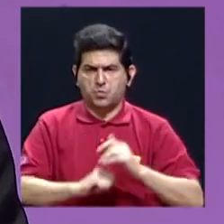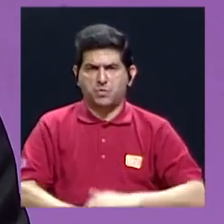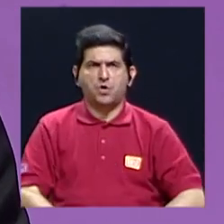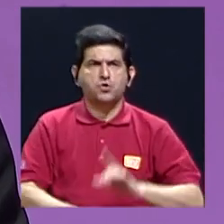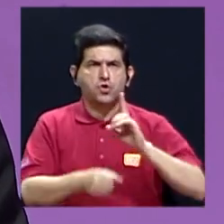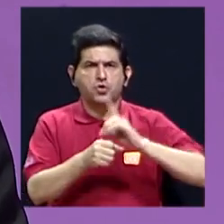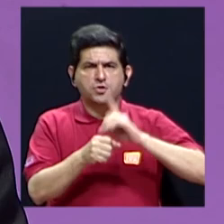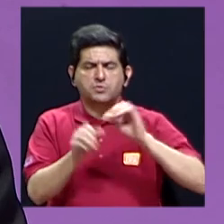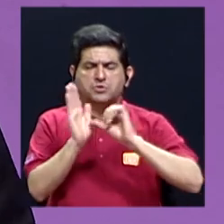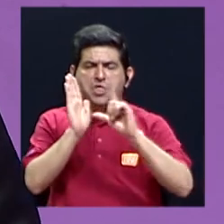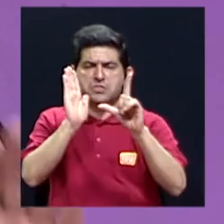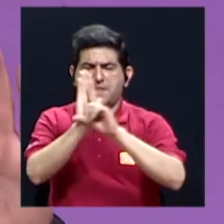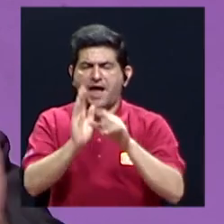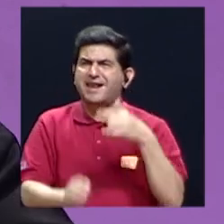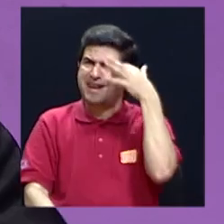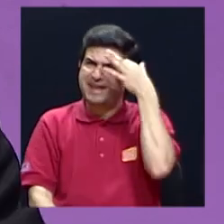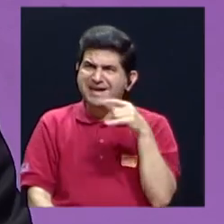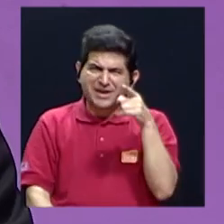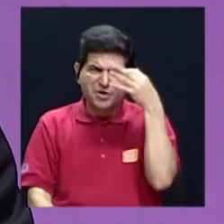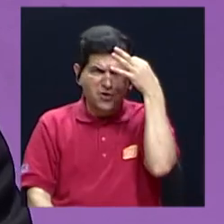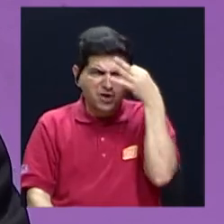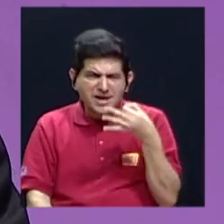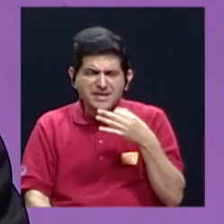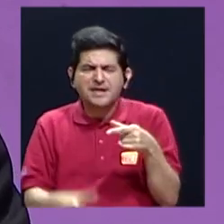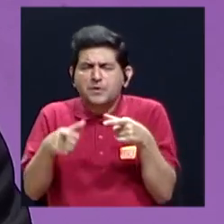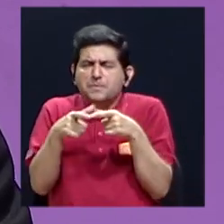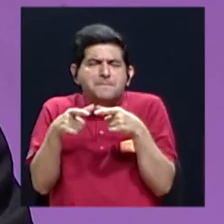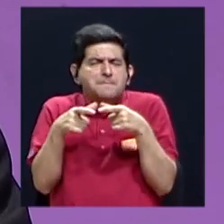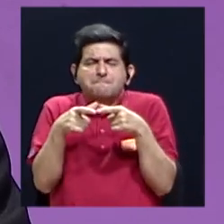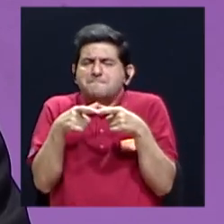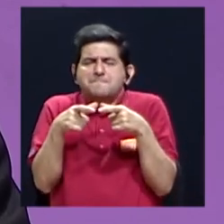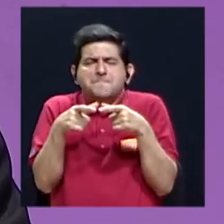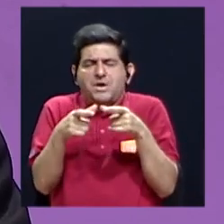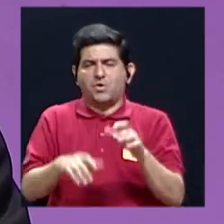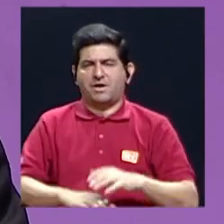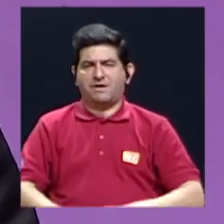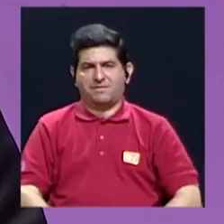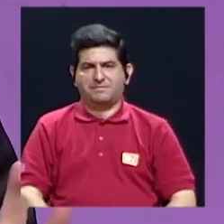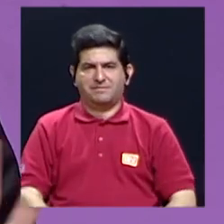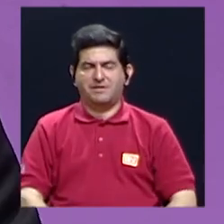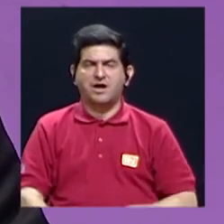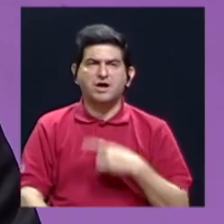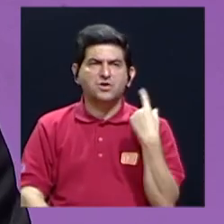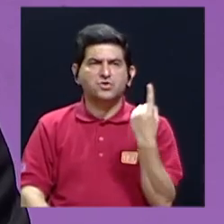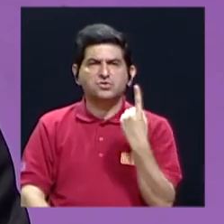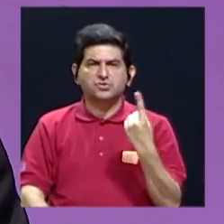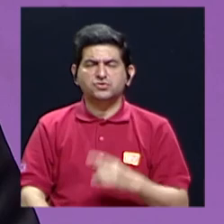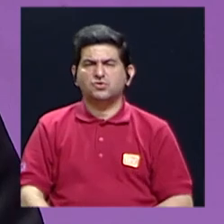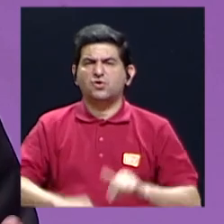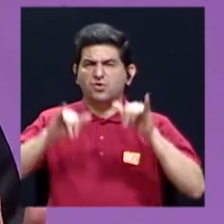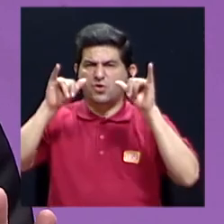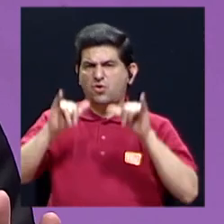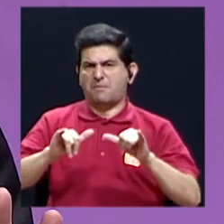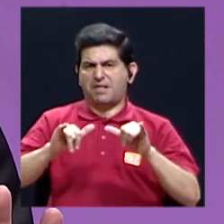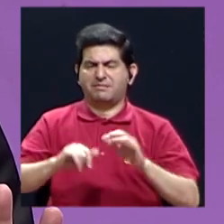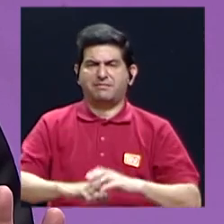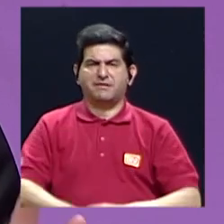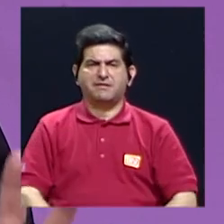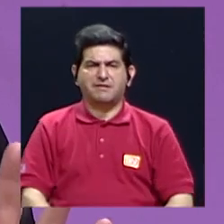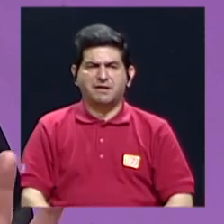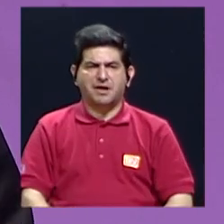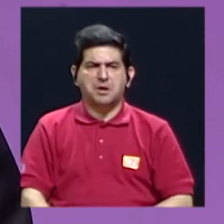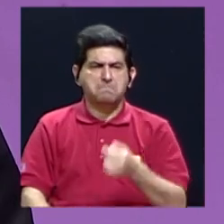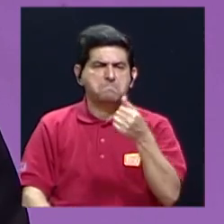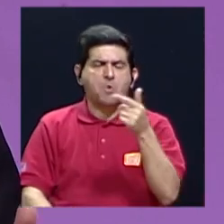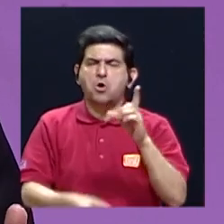los diputados de la Asamblea Legislativa, creo que este criterio es minoritario. Me parece que solamente lo sostienen